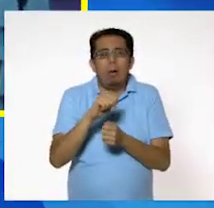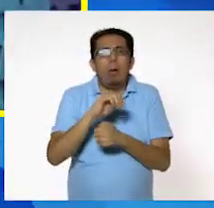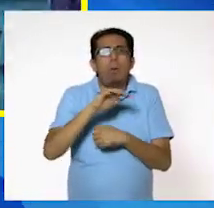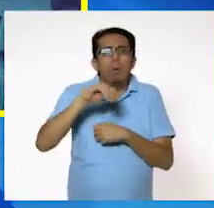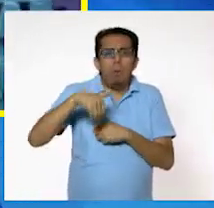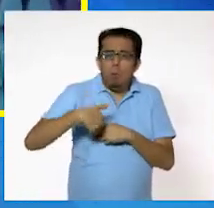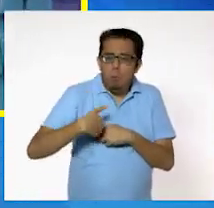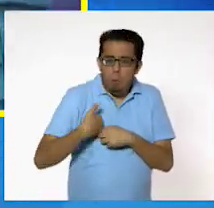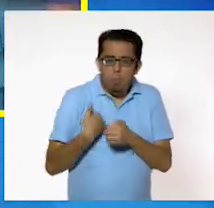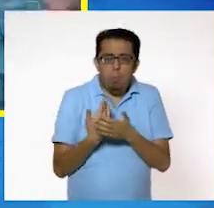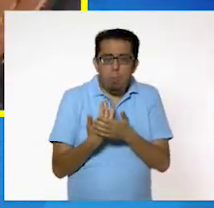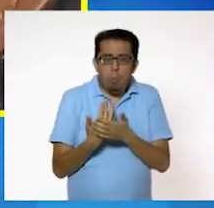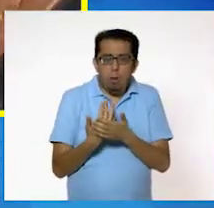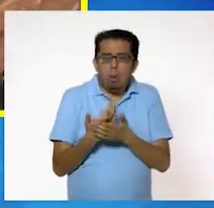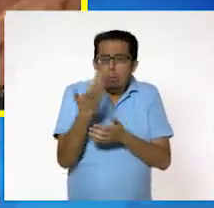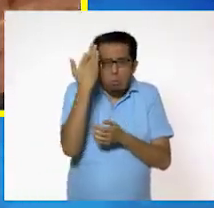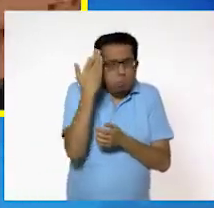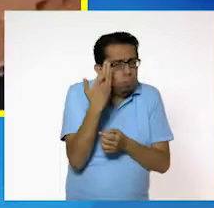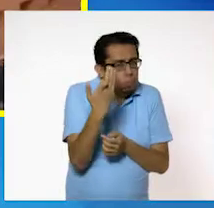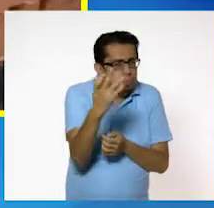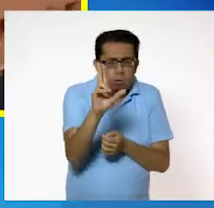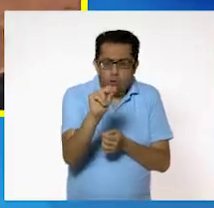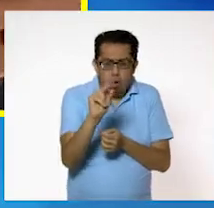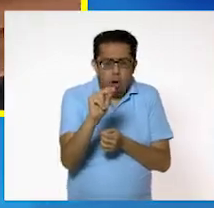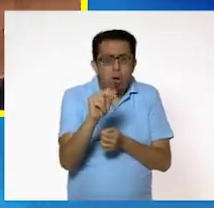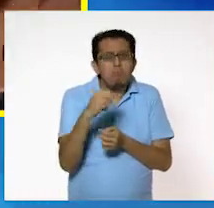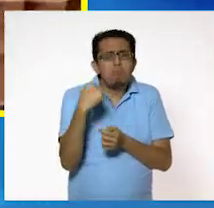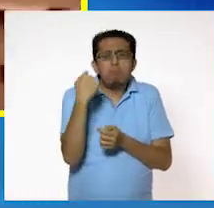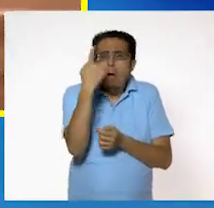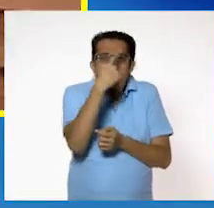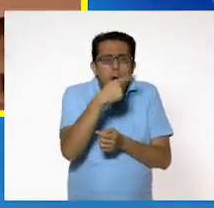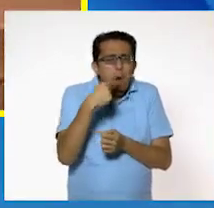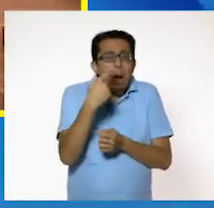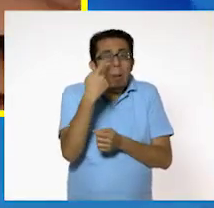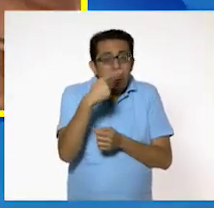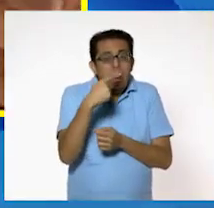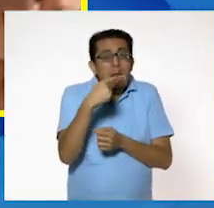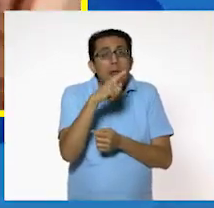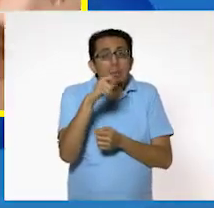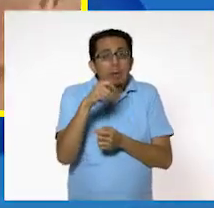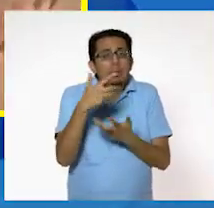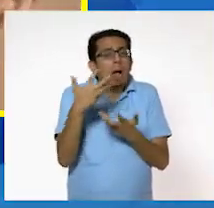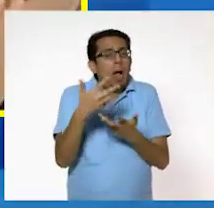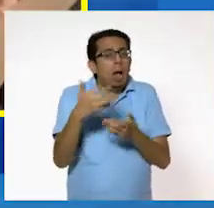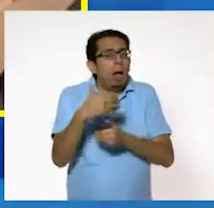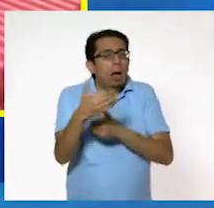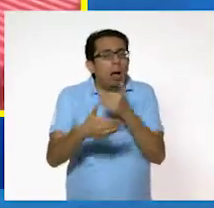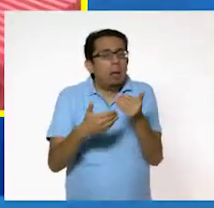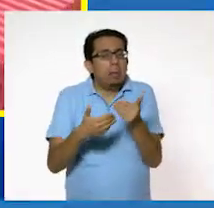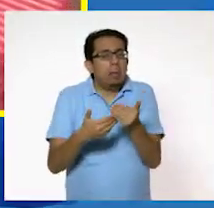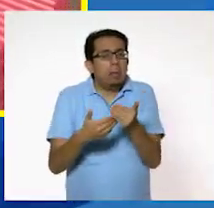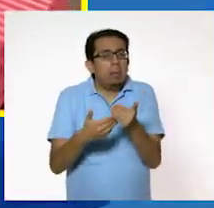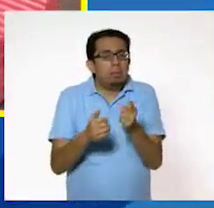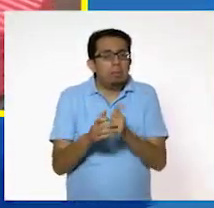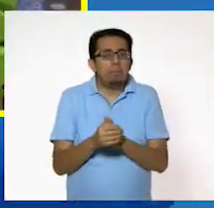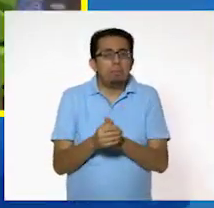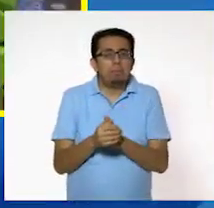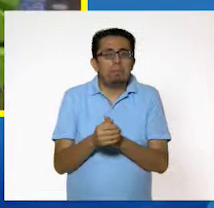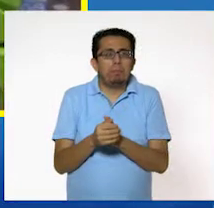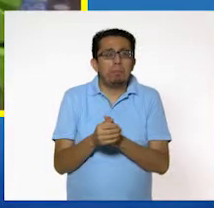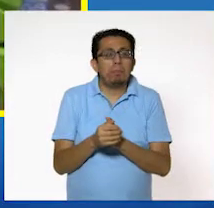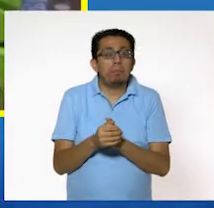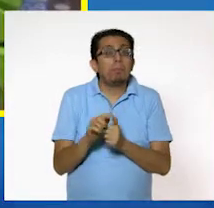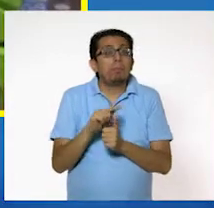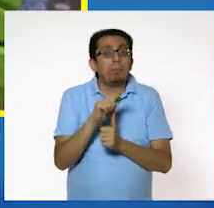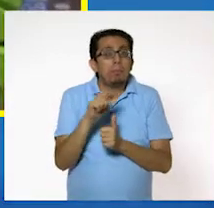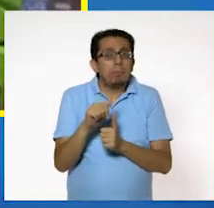es necesario guardarla tanto tiempo, horas tal vez, para el siguiente proceso, para poder extruirla. El